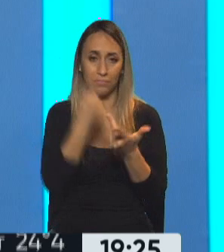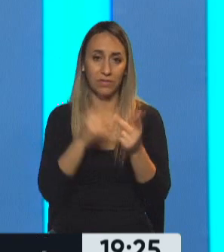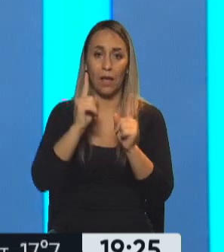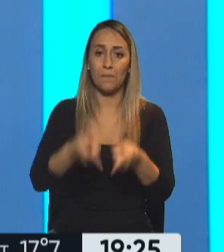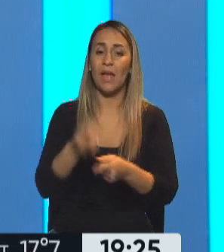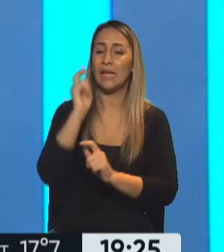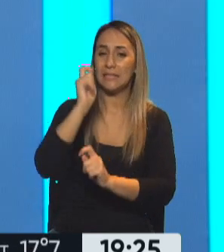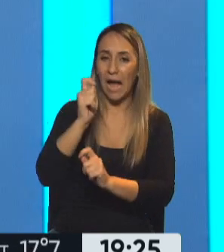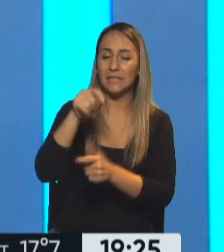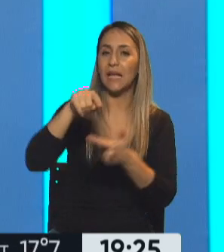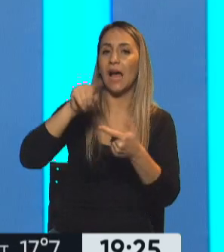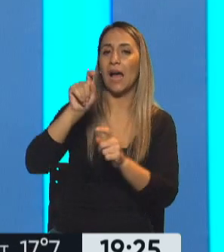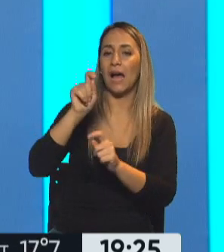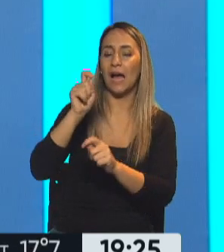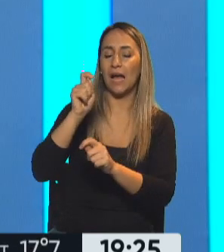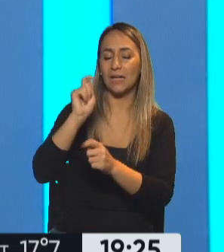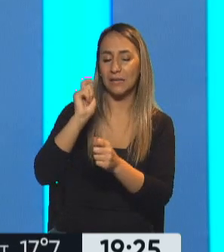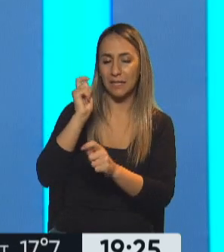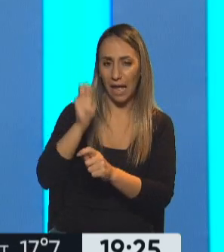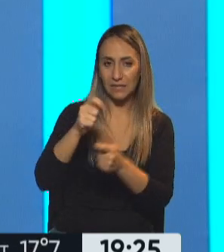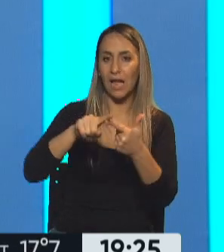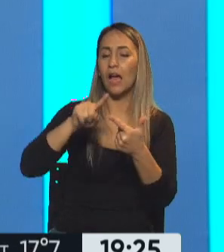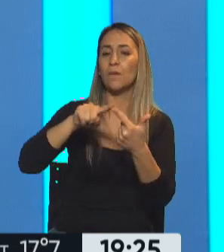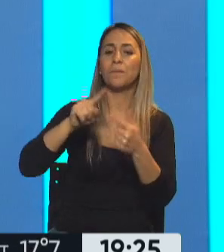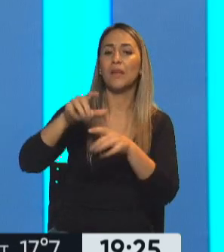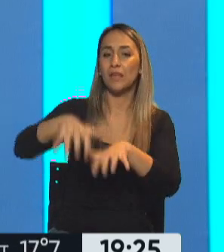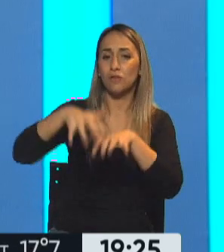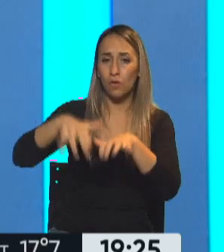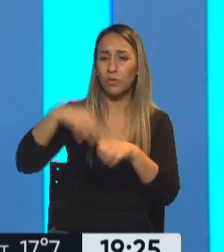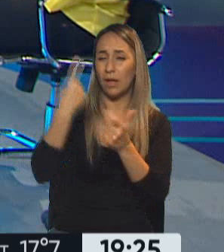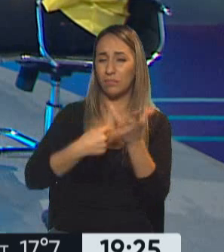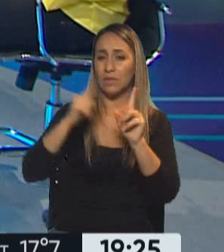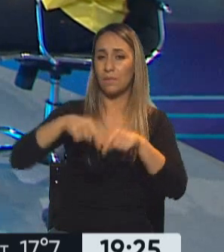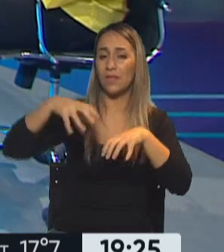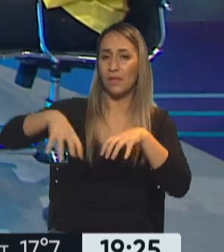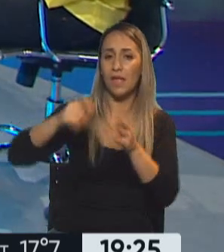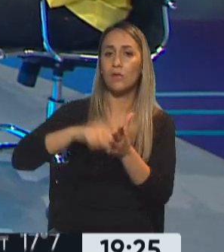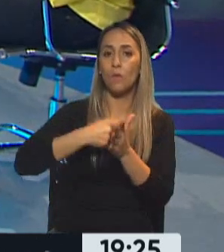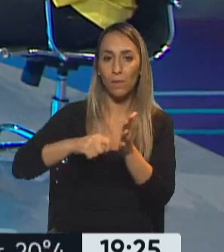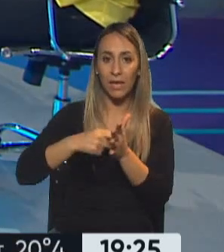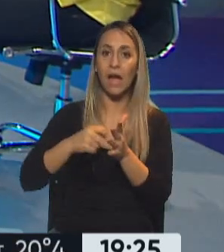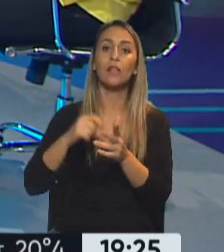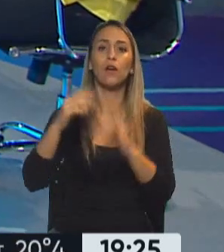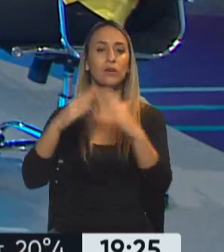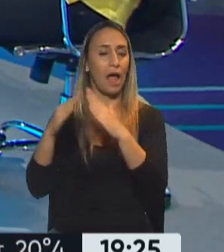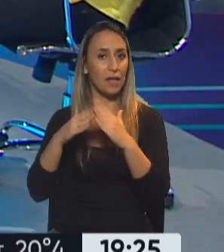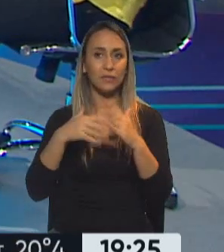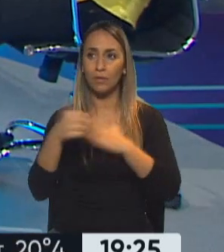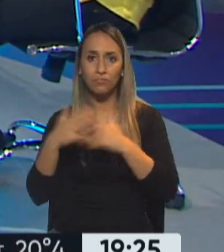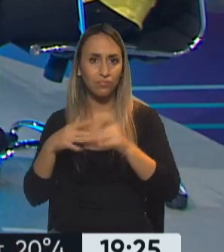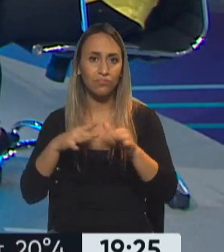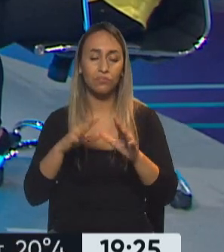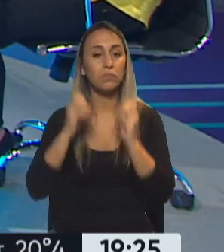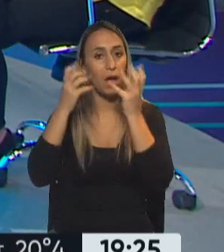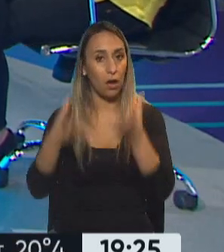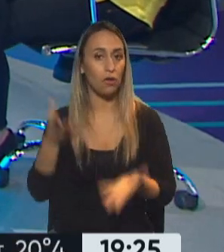caza, también ha mejorado, las actividades inmobiliarias, digamos, han mejorado con respecto a 2020. Sí ha